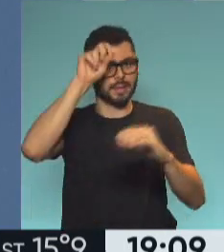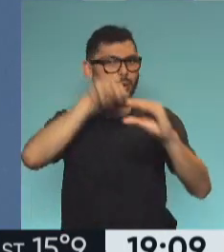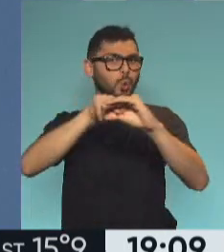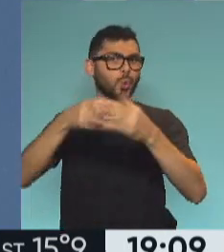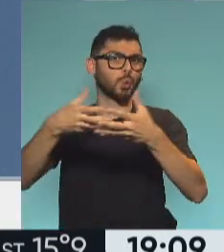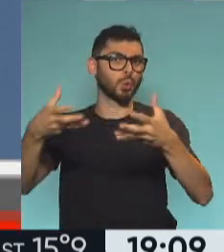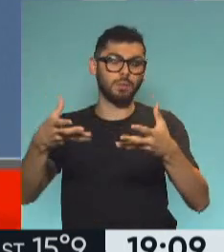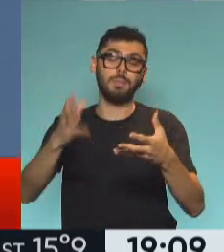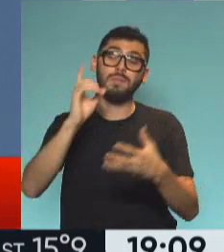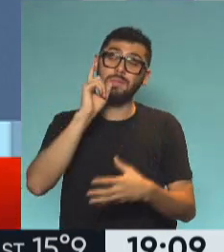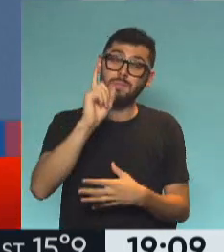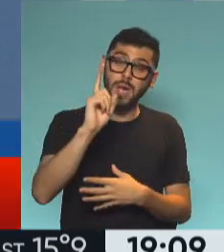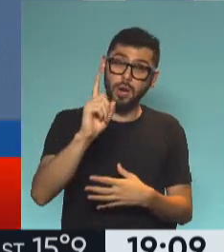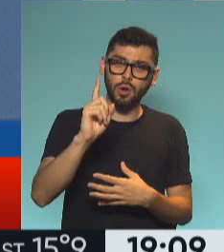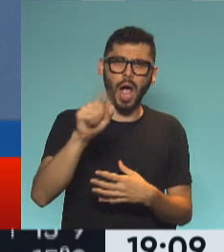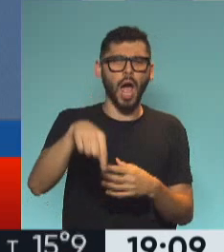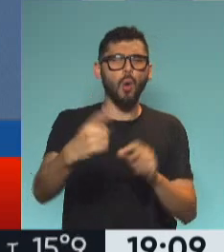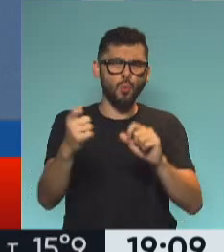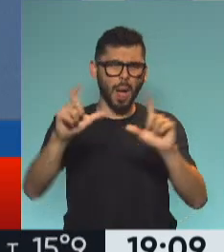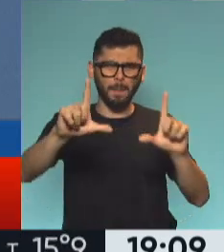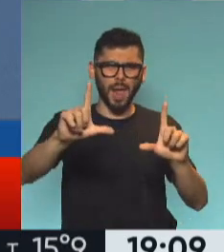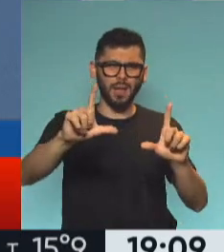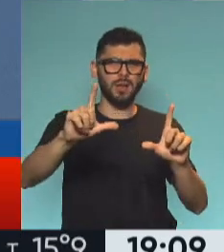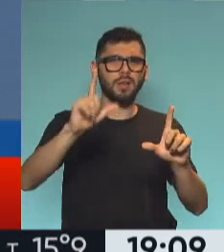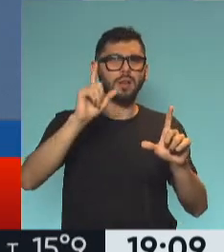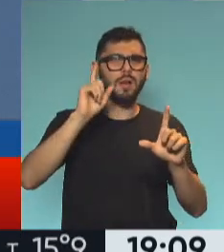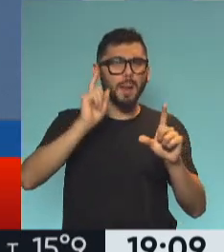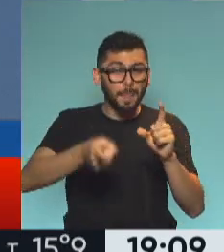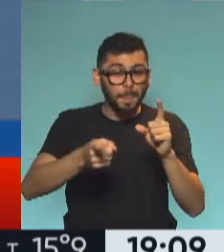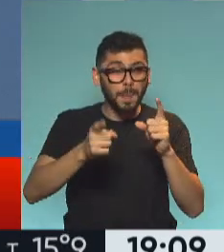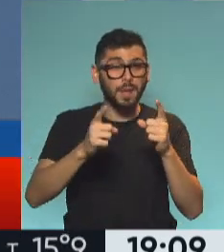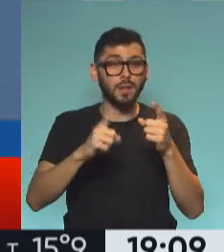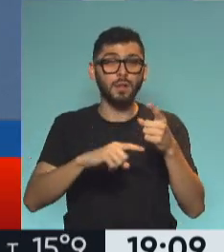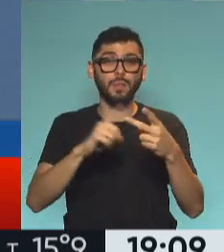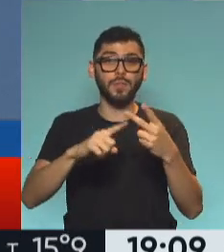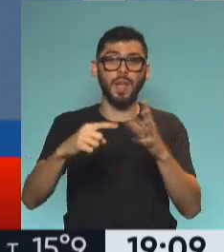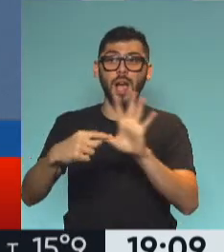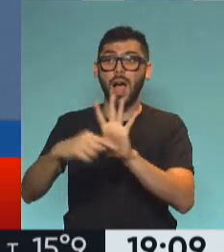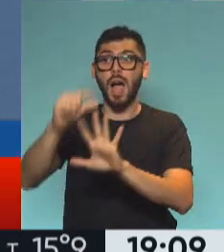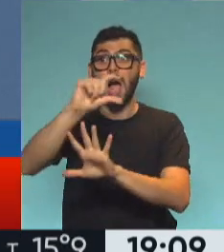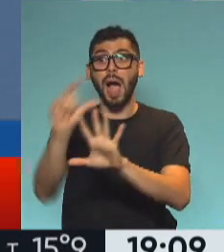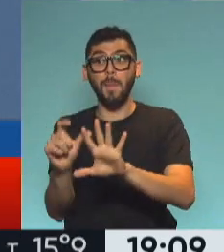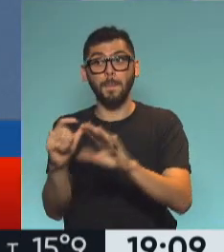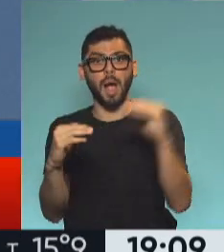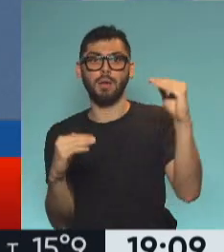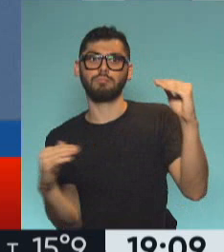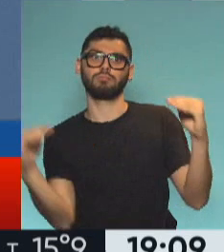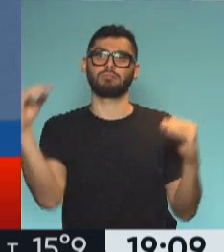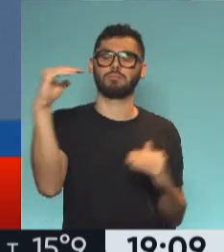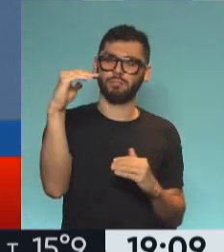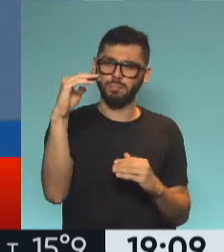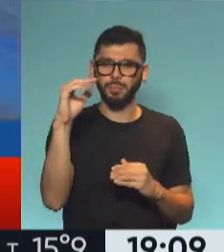que también, y lo va a ver en una placa, también hubo otro evento en el cual AMBA superó a Nación. A ver, la próxima vez. Y